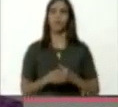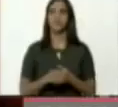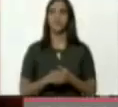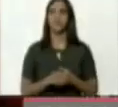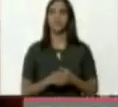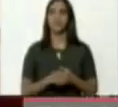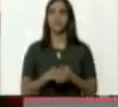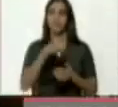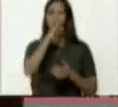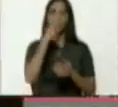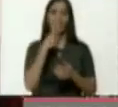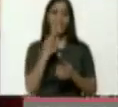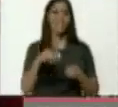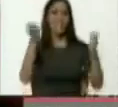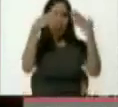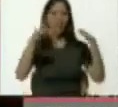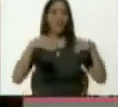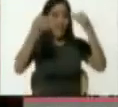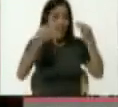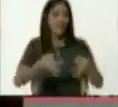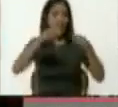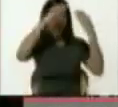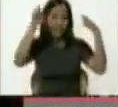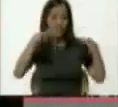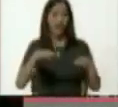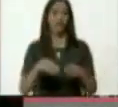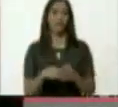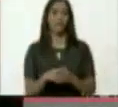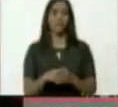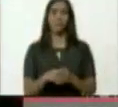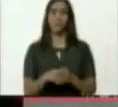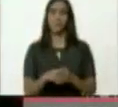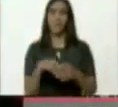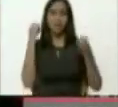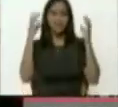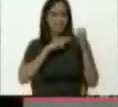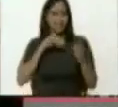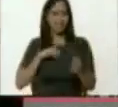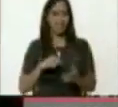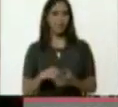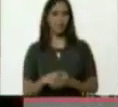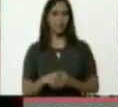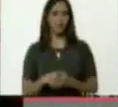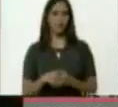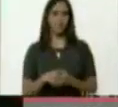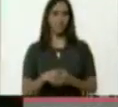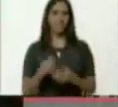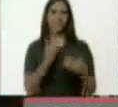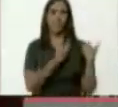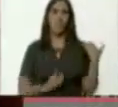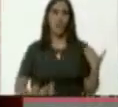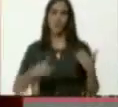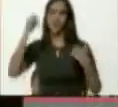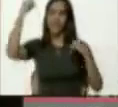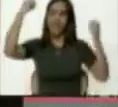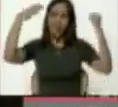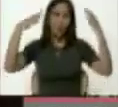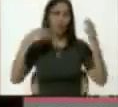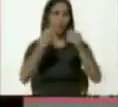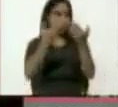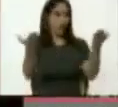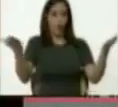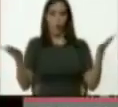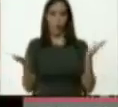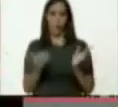si Diosdado dice que es Navidad, ¿qué vamos a ponernos a inventar nosotros? Claro. si es dueño de las luces, es dueño de la escenografía,